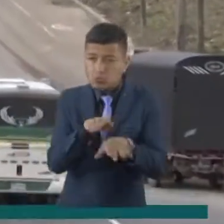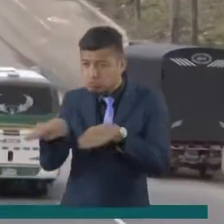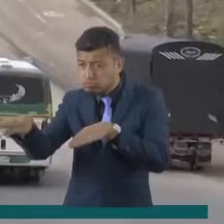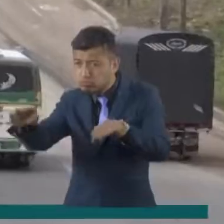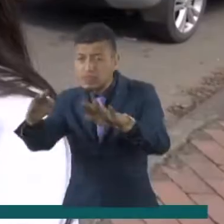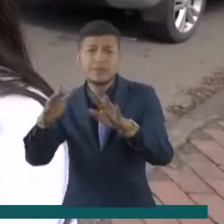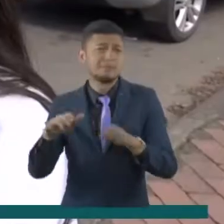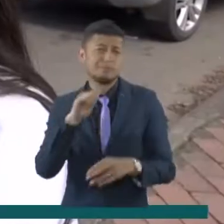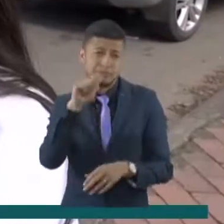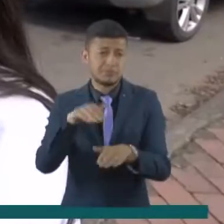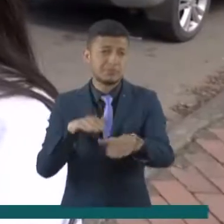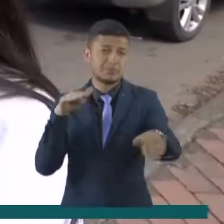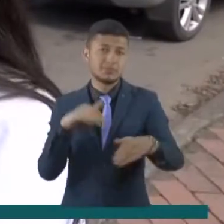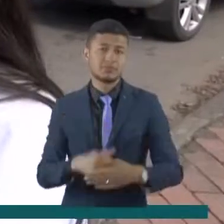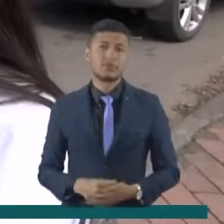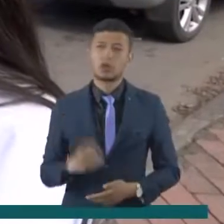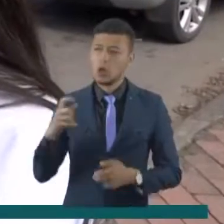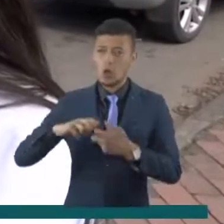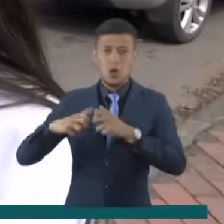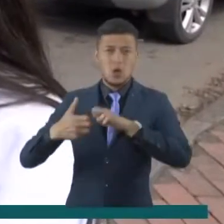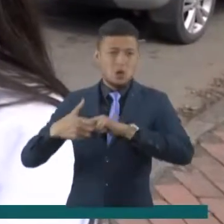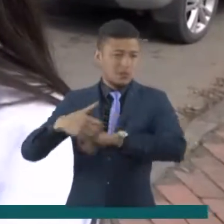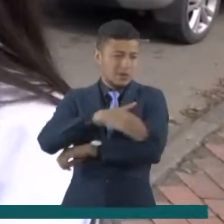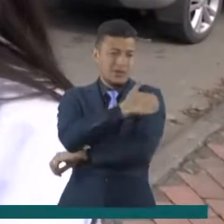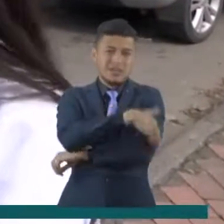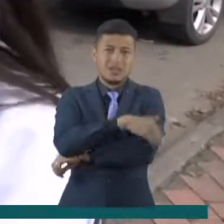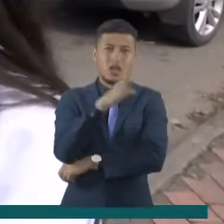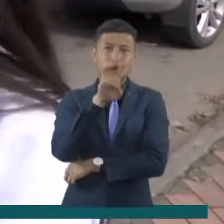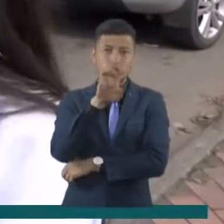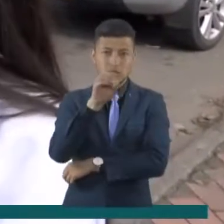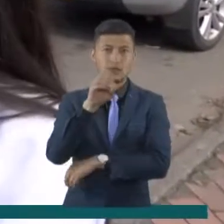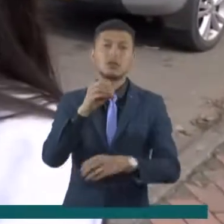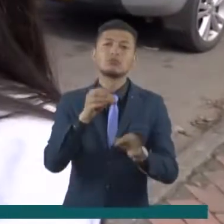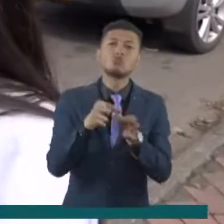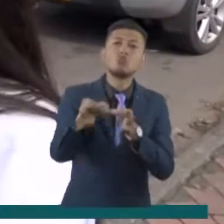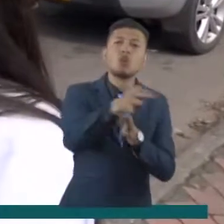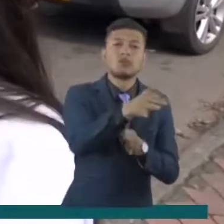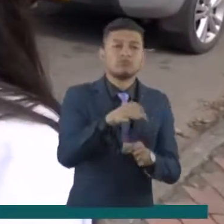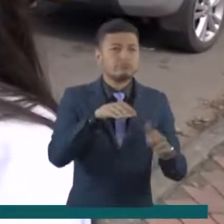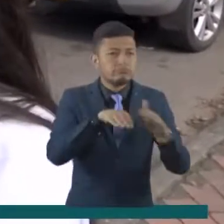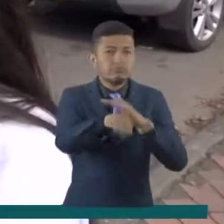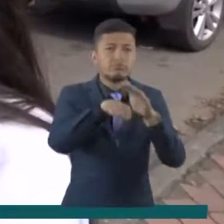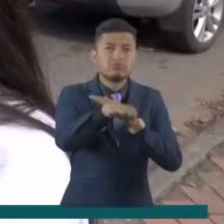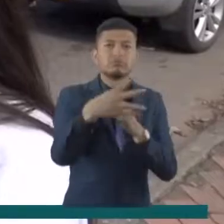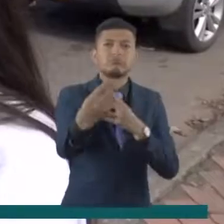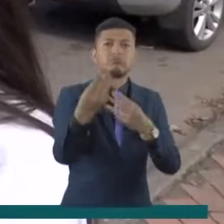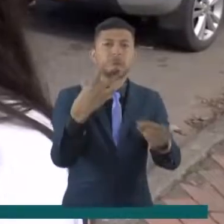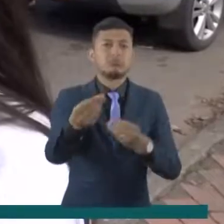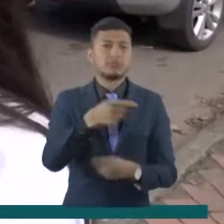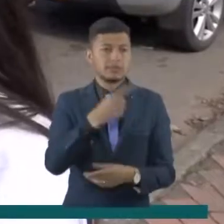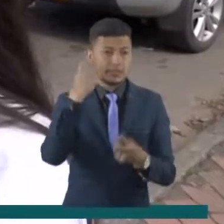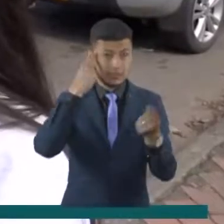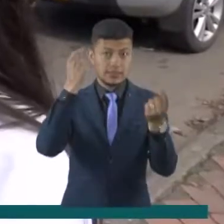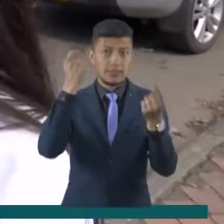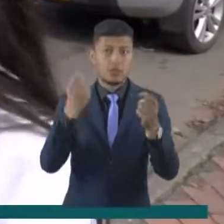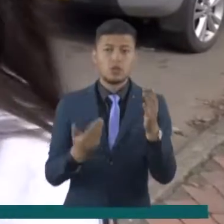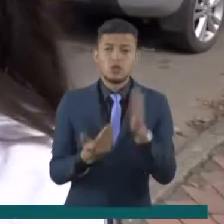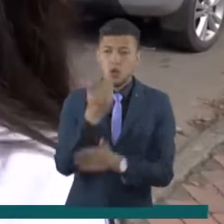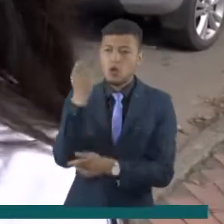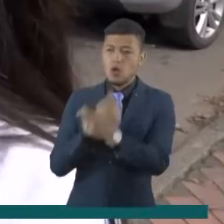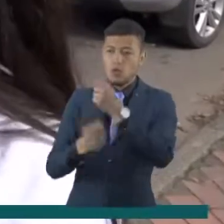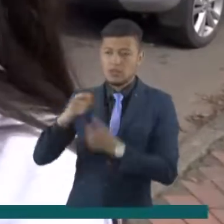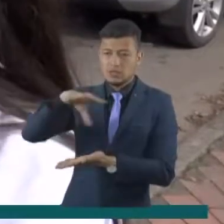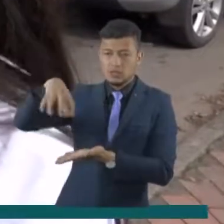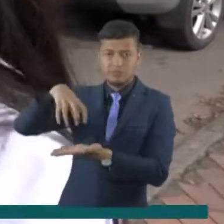a los barrios. El problema es que la vía de la 80 ha salido a muchos municipios y pues digamos que es una buena estrategia para el